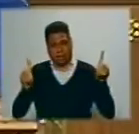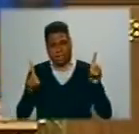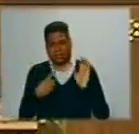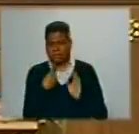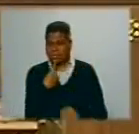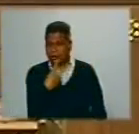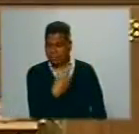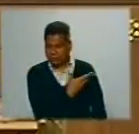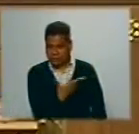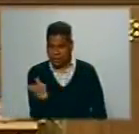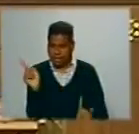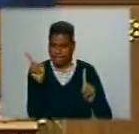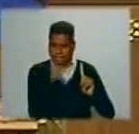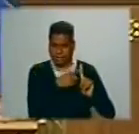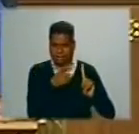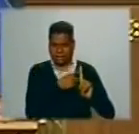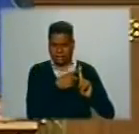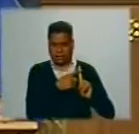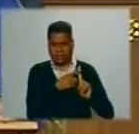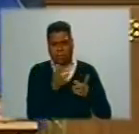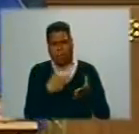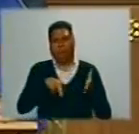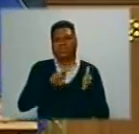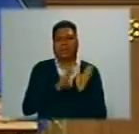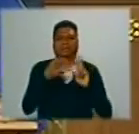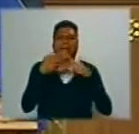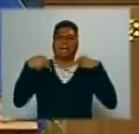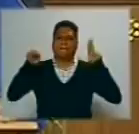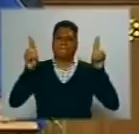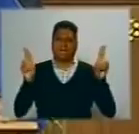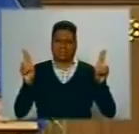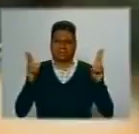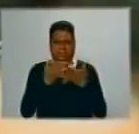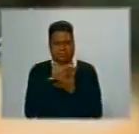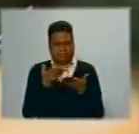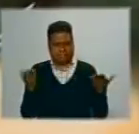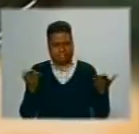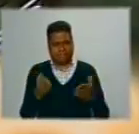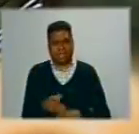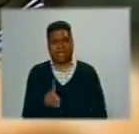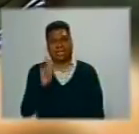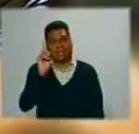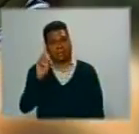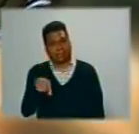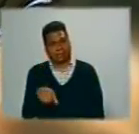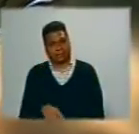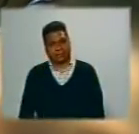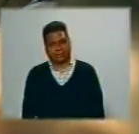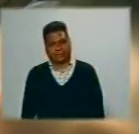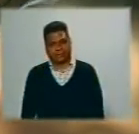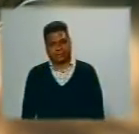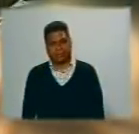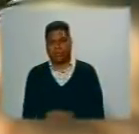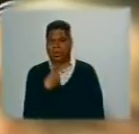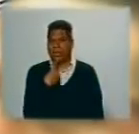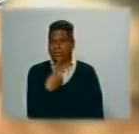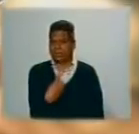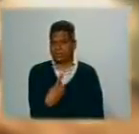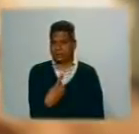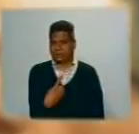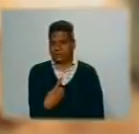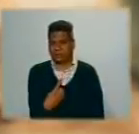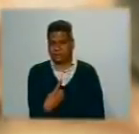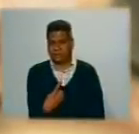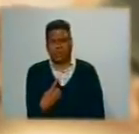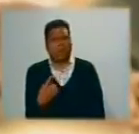en primer lugar, para seguir garantizando la paz, pero además de eso, para expresar